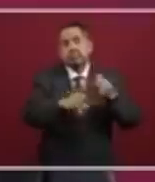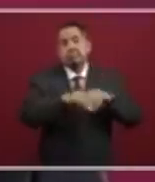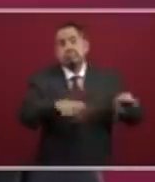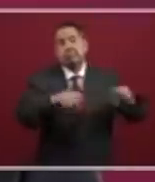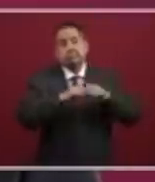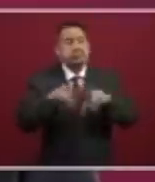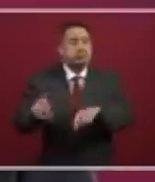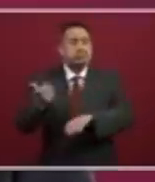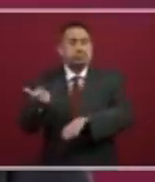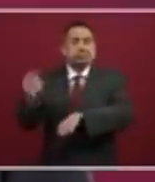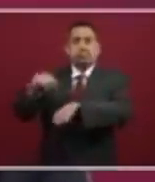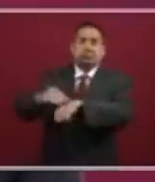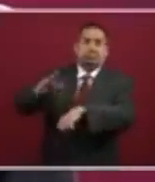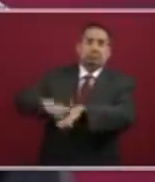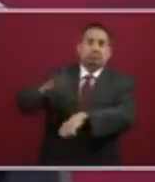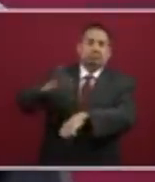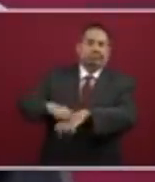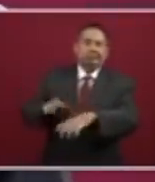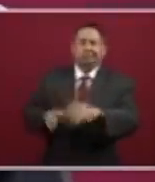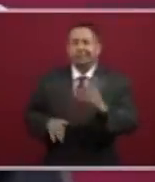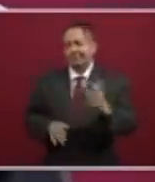la